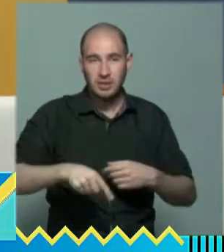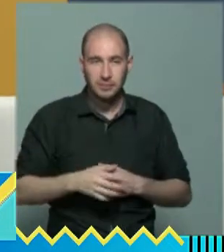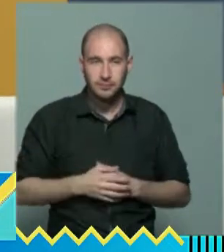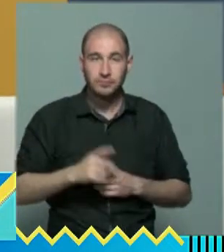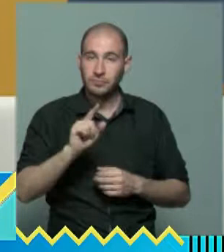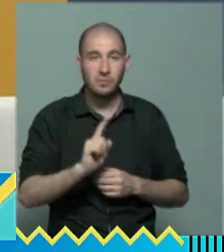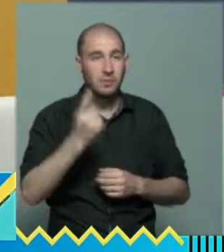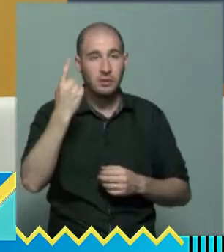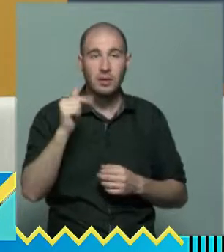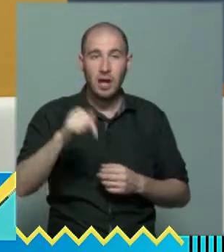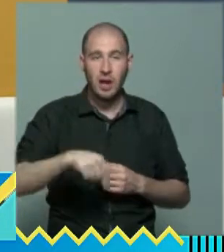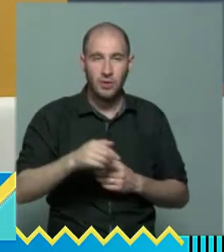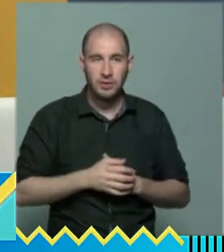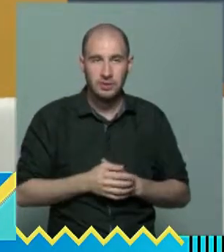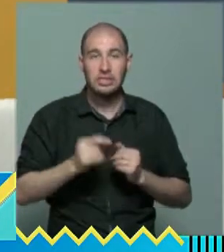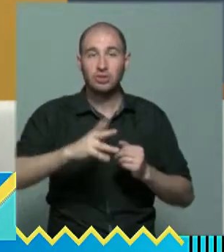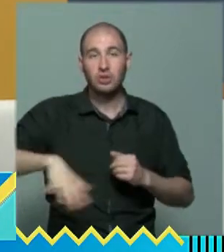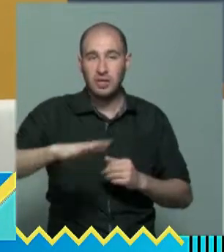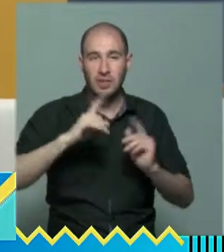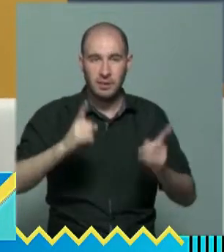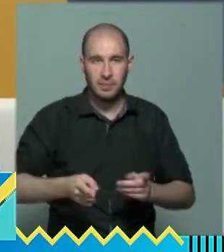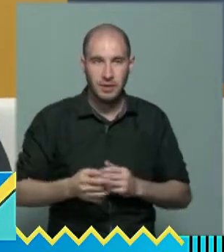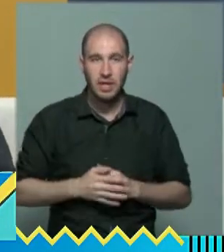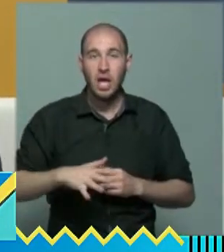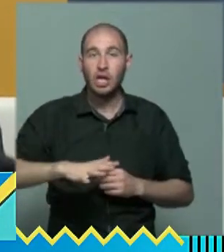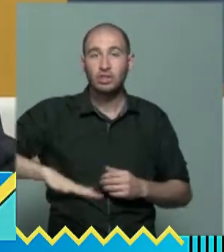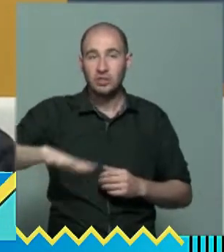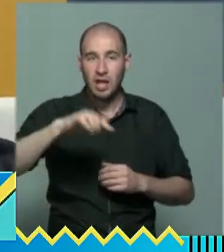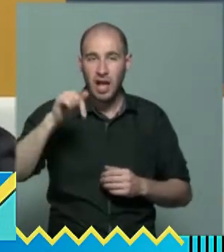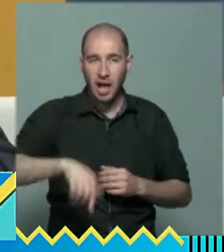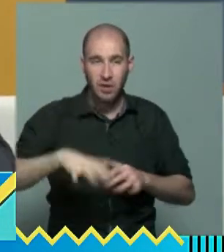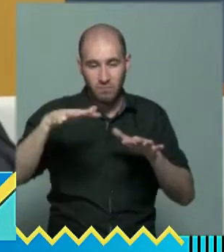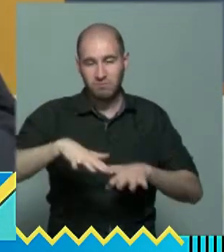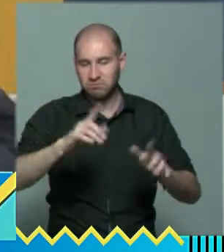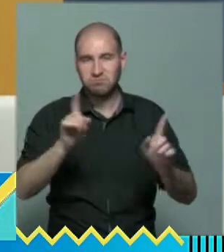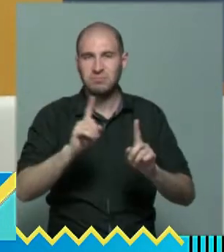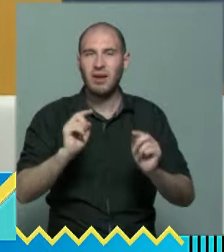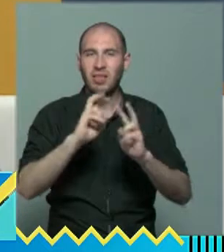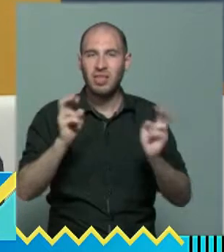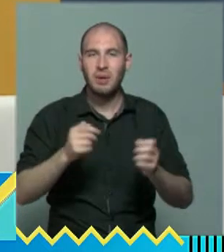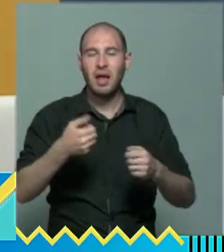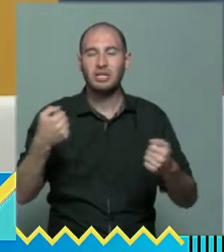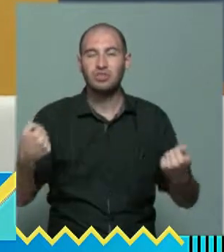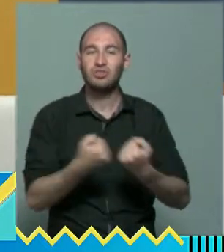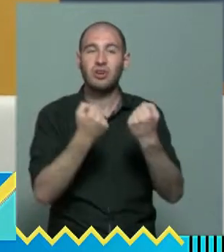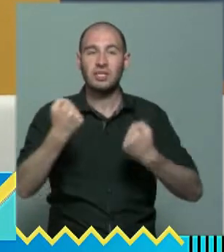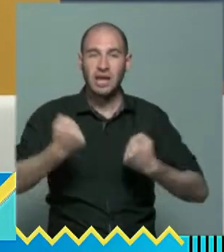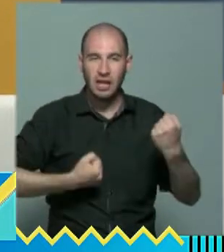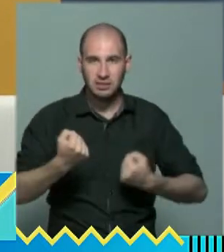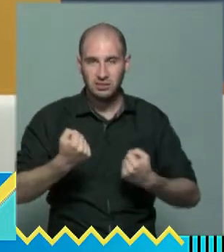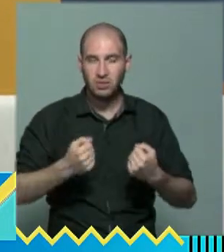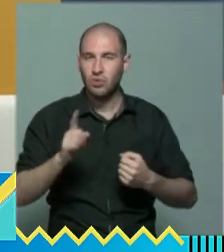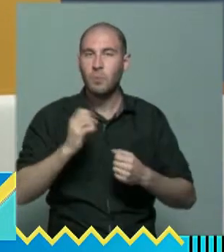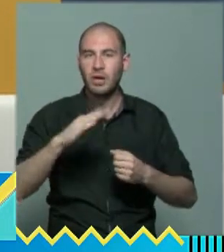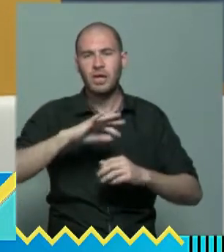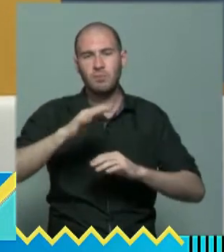la prioridad que tiene hoy, inclusive la sociedad. Inclusive la sociedad hoy no se va a movilizar por el tema de los accidentes de tránsito, se va a movilizar porque